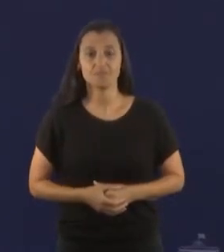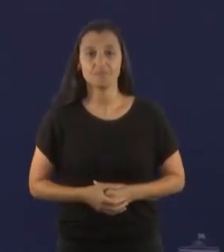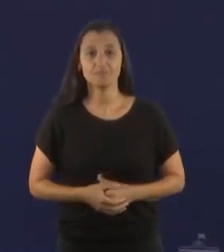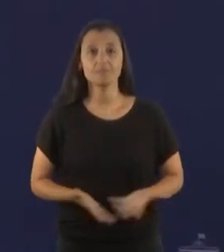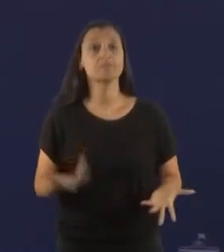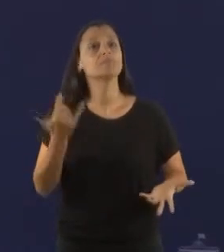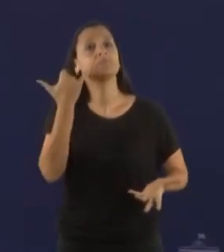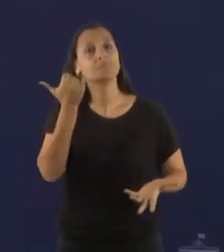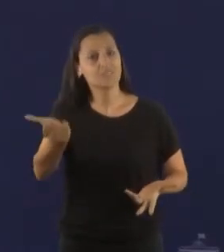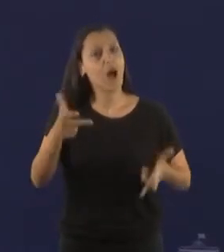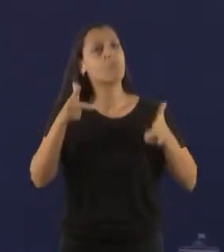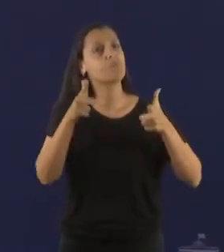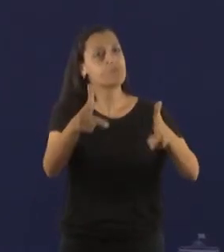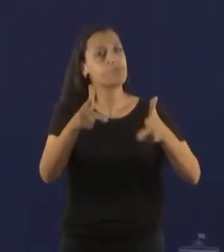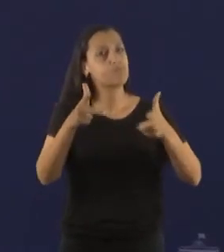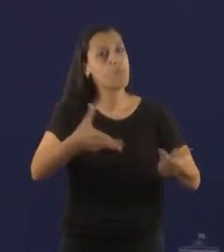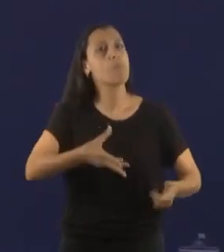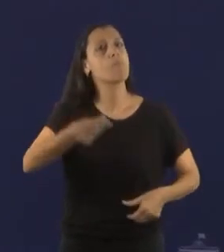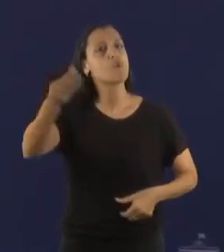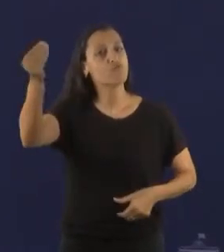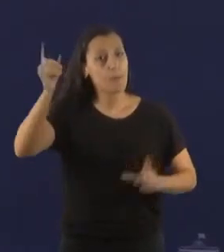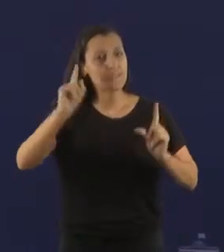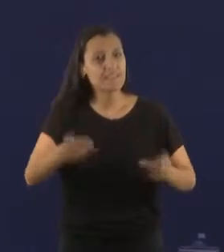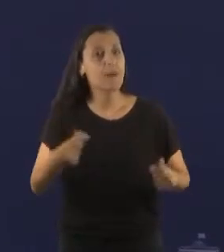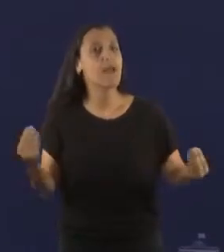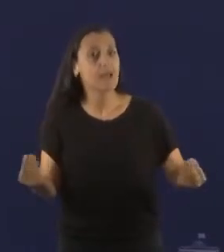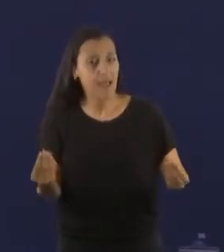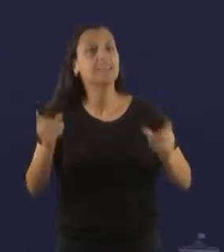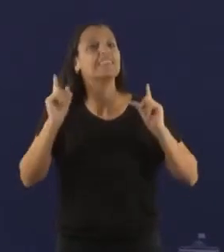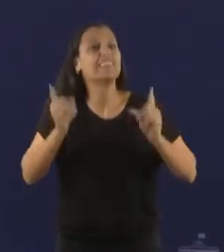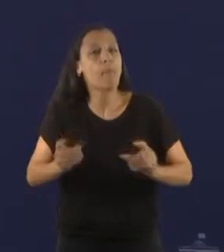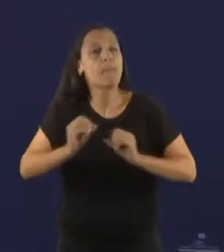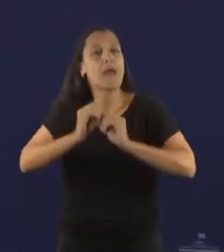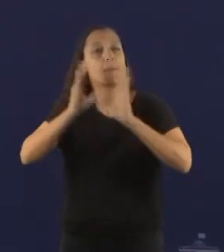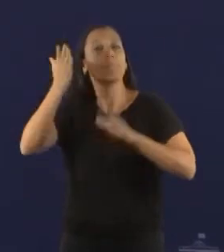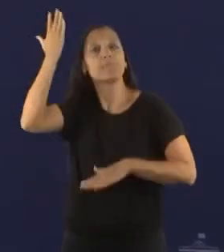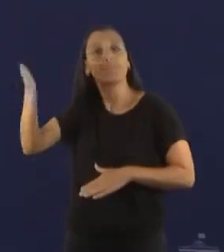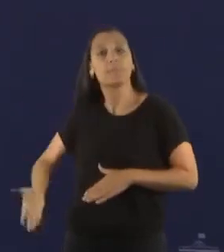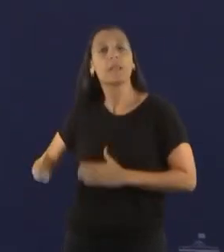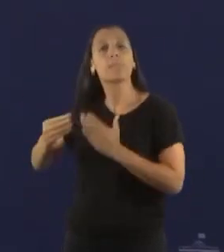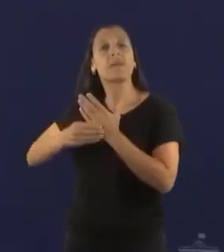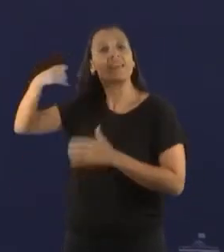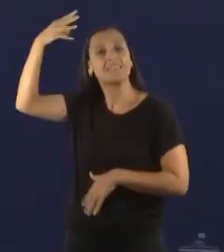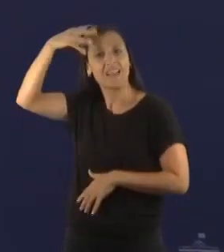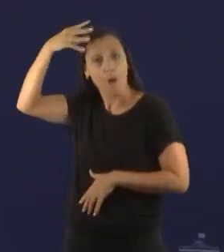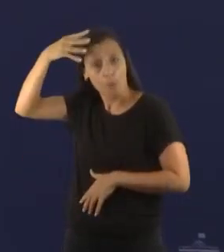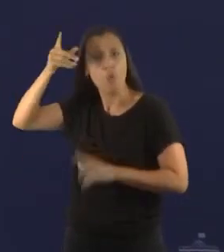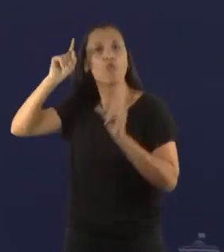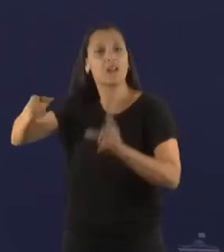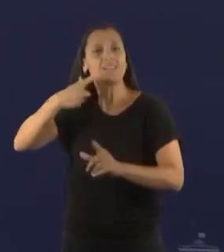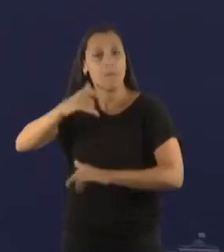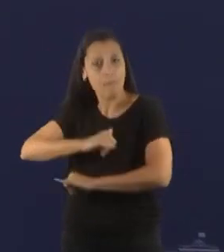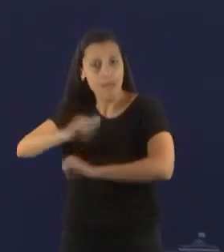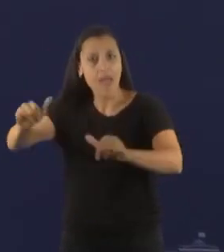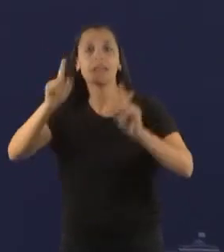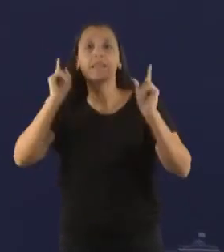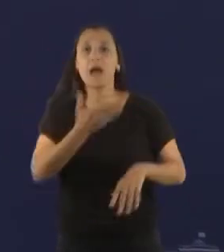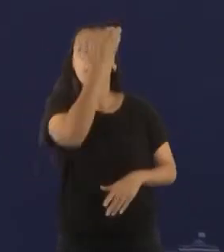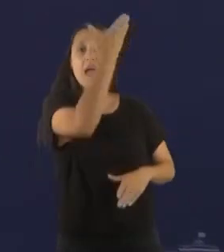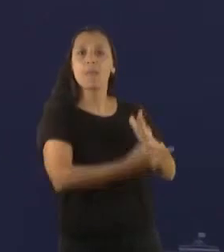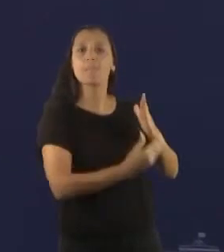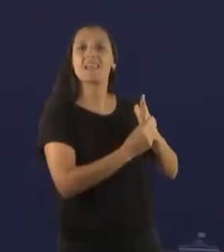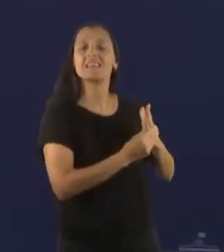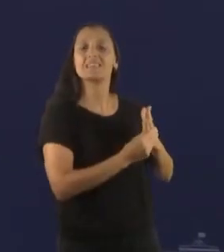lo dijimos en más de una oportunidad lo aclaró la ministra bullrich lo aclaró la ministra de capital